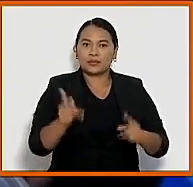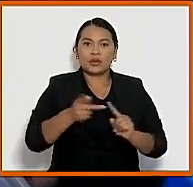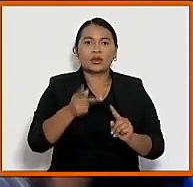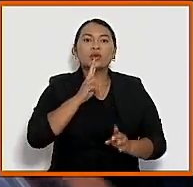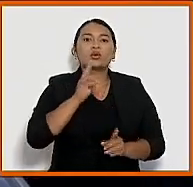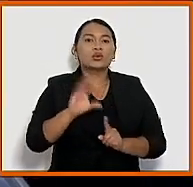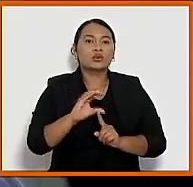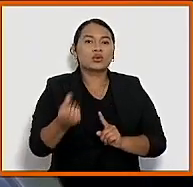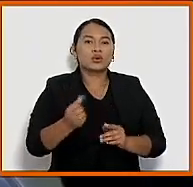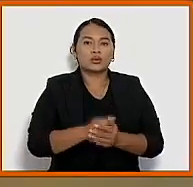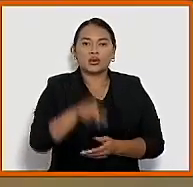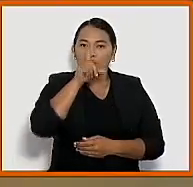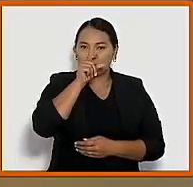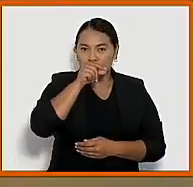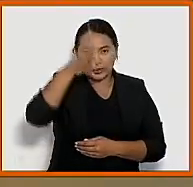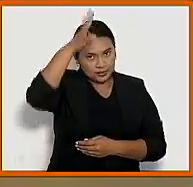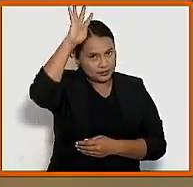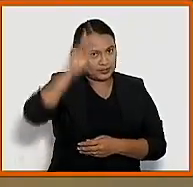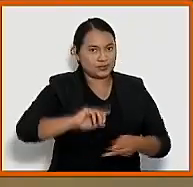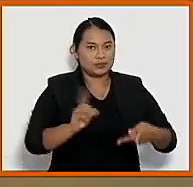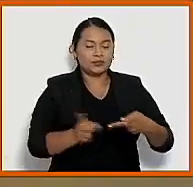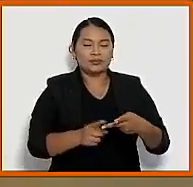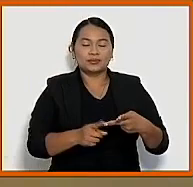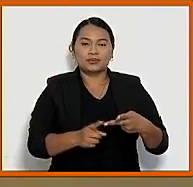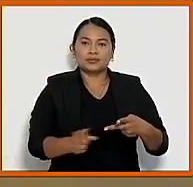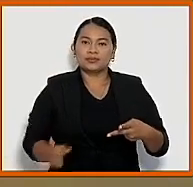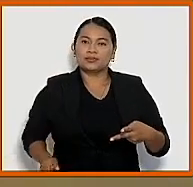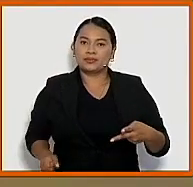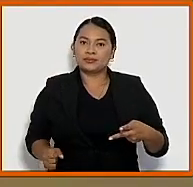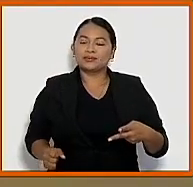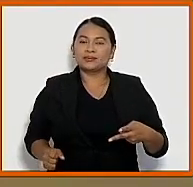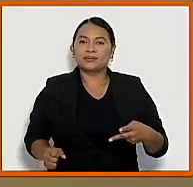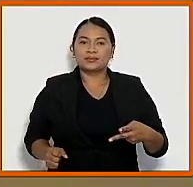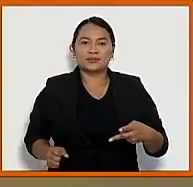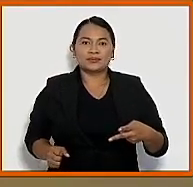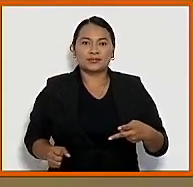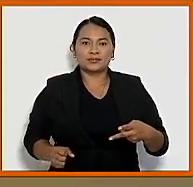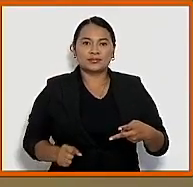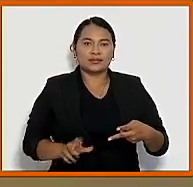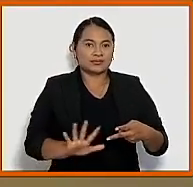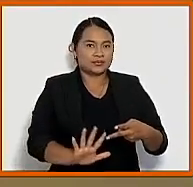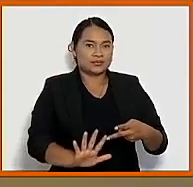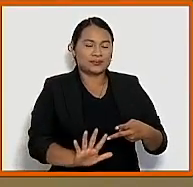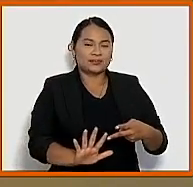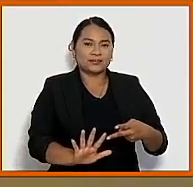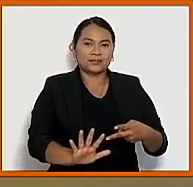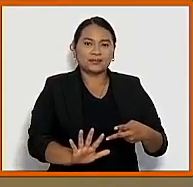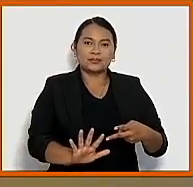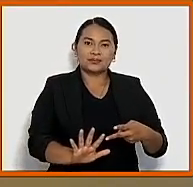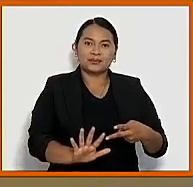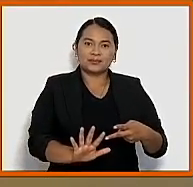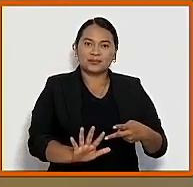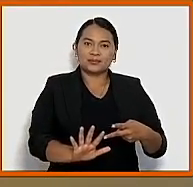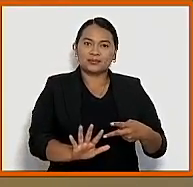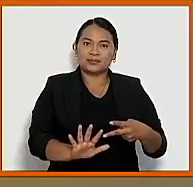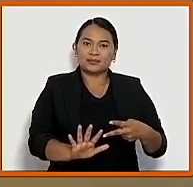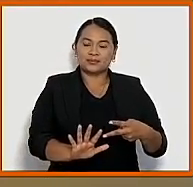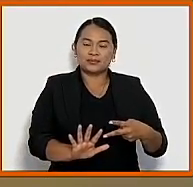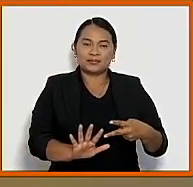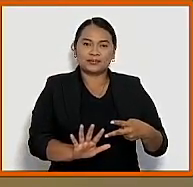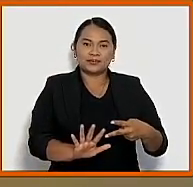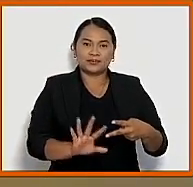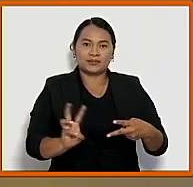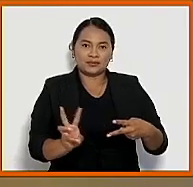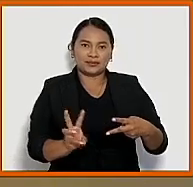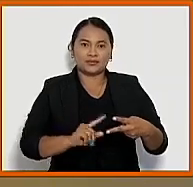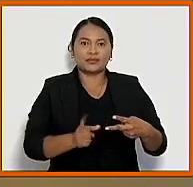su catrachada gallo, segundo número ganador, su primer dígito, este es el 5, segundo dígito, este es